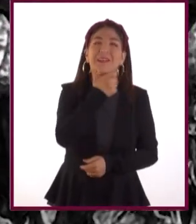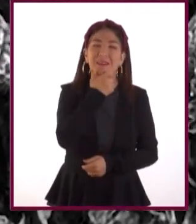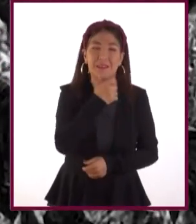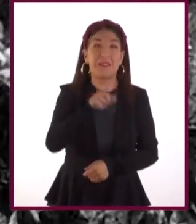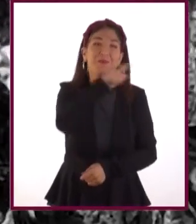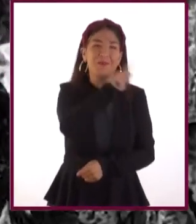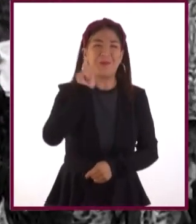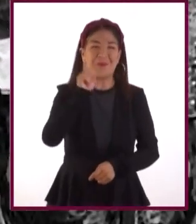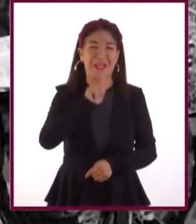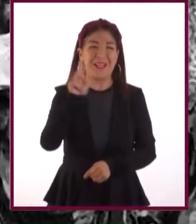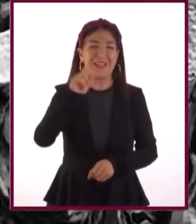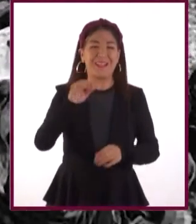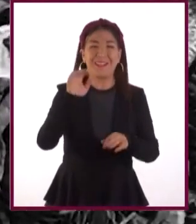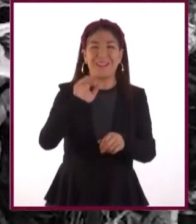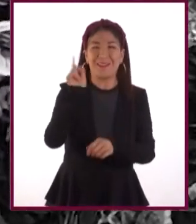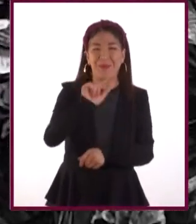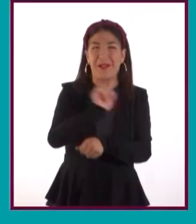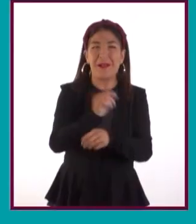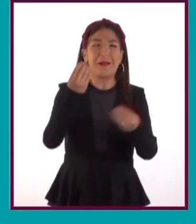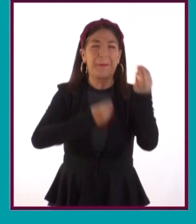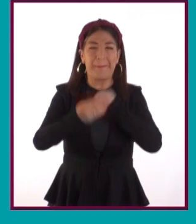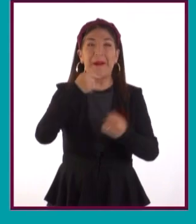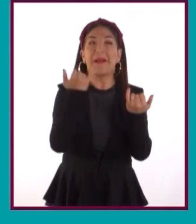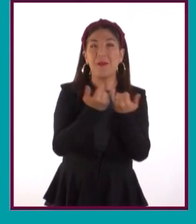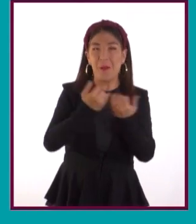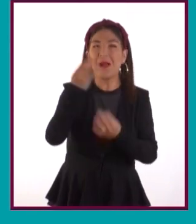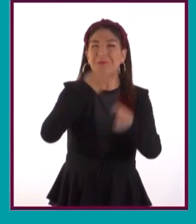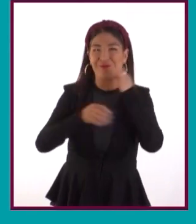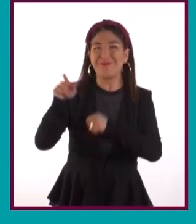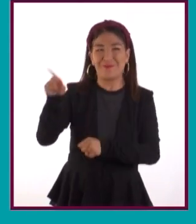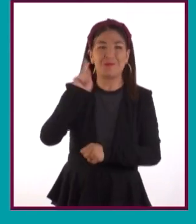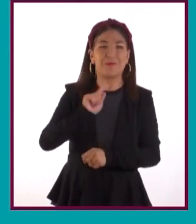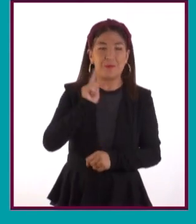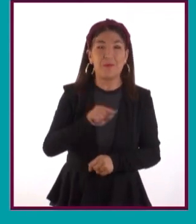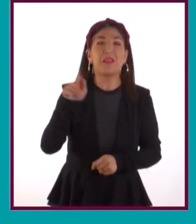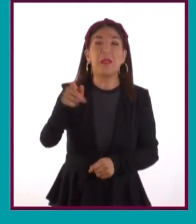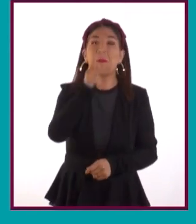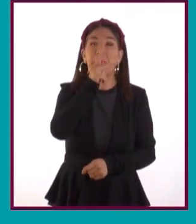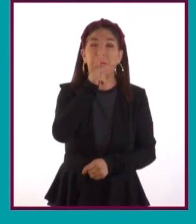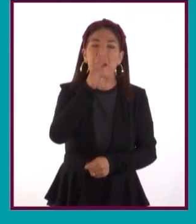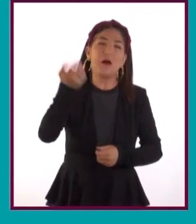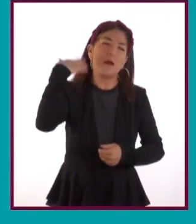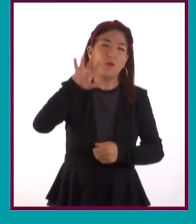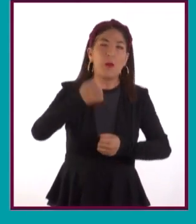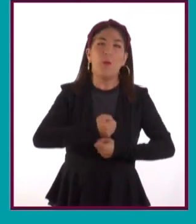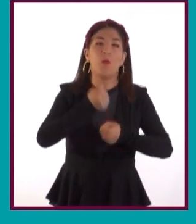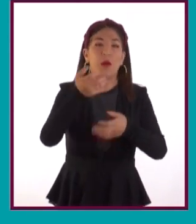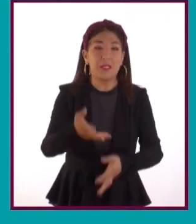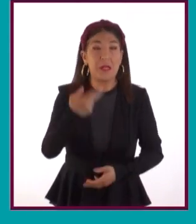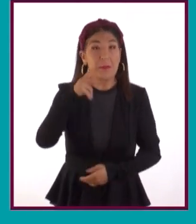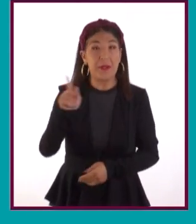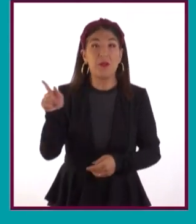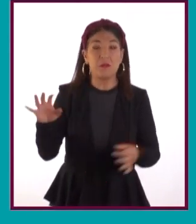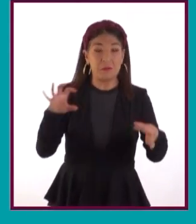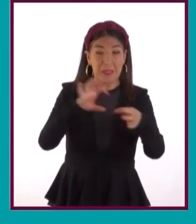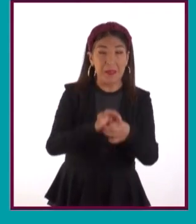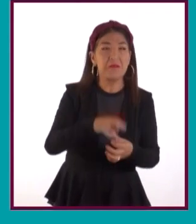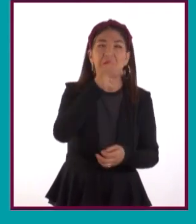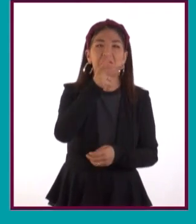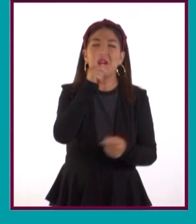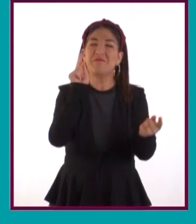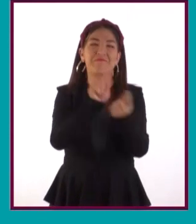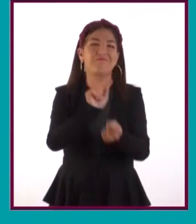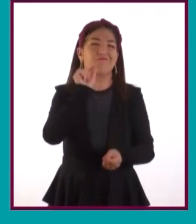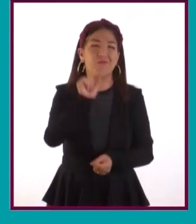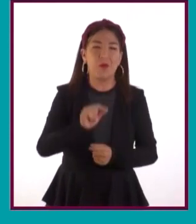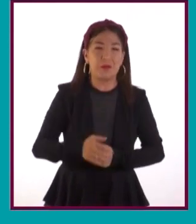cual Ditmara estaba vestida de esa manera. Su padre fue el famoso poeta Lord Byron, pero en realidad nunca tuvo